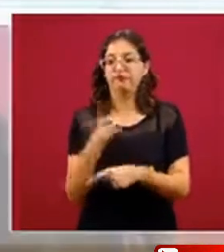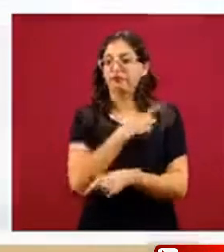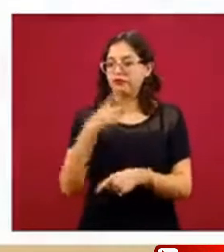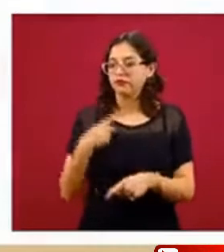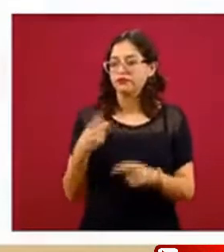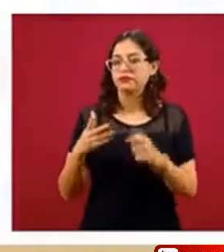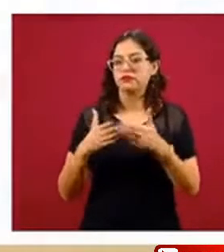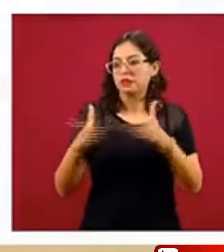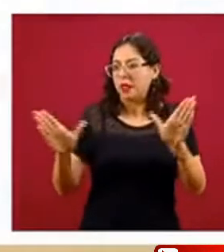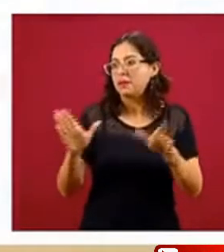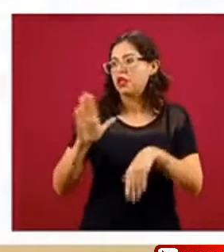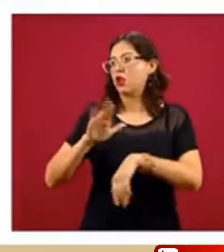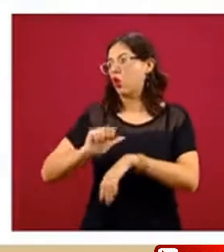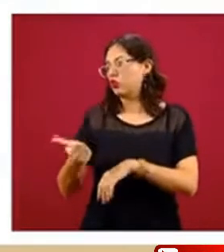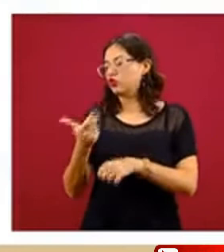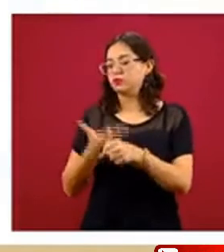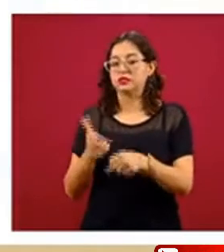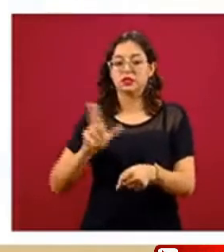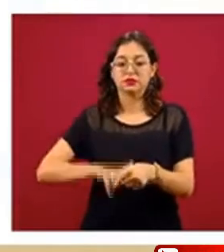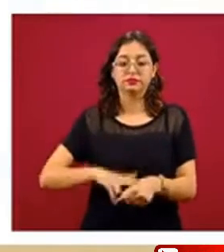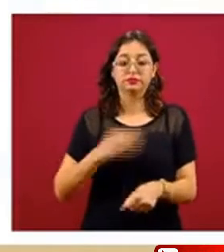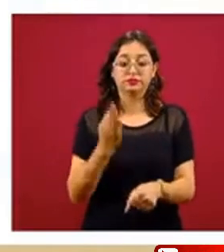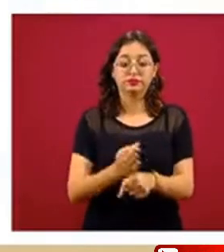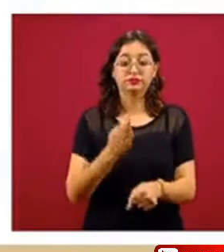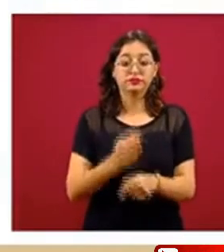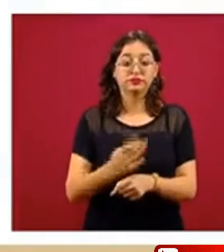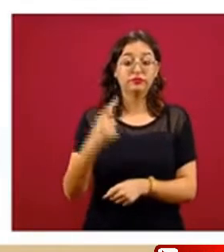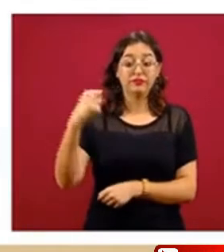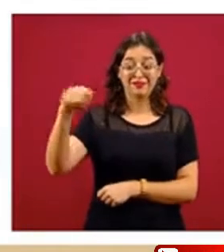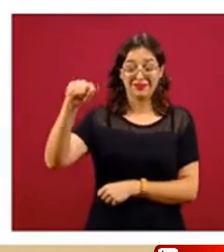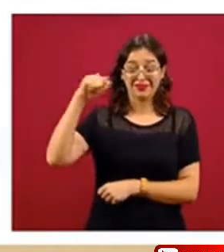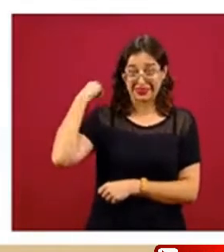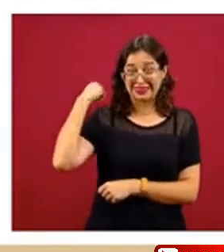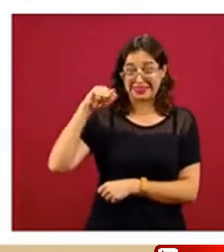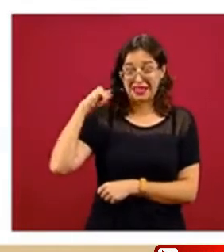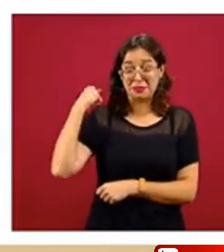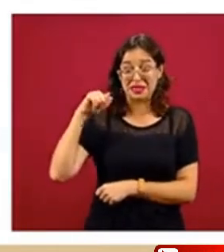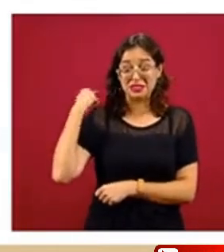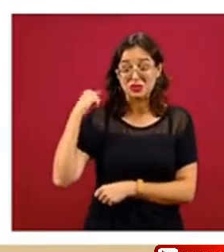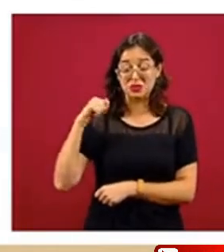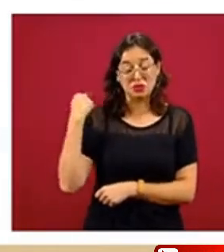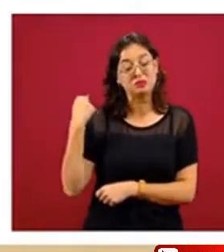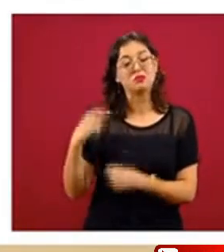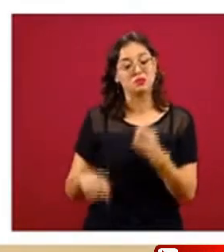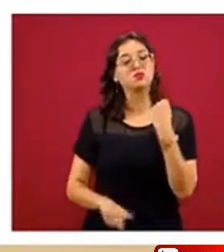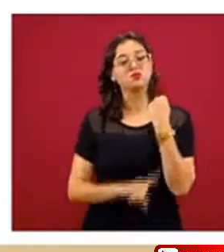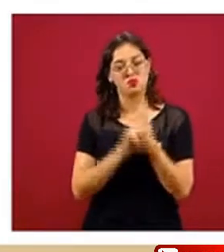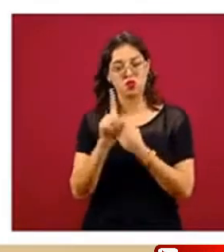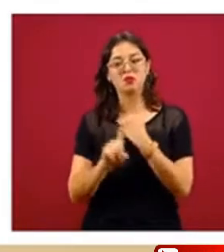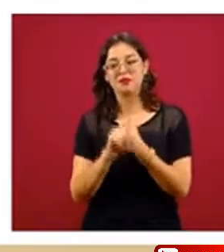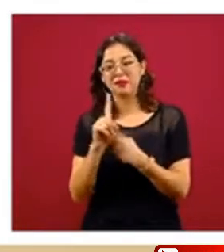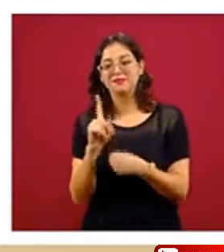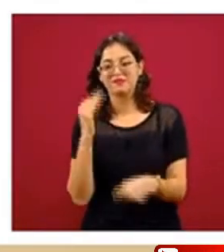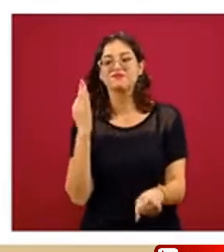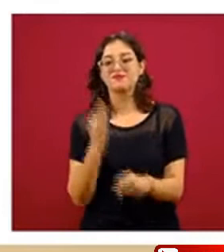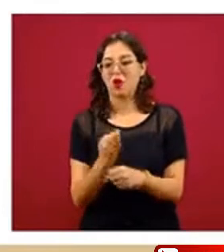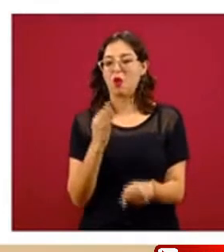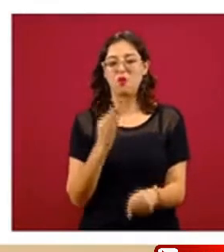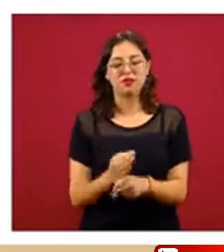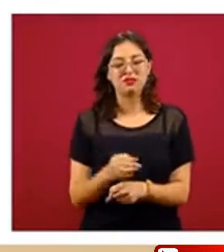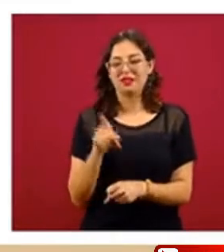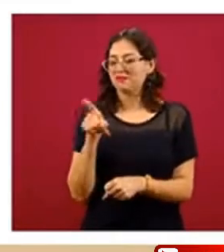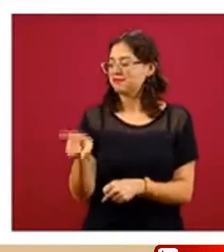expandimos capacidad. Tabasco, concretamente, es en este momento el estado que se encuentra ahorita con la